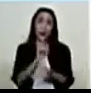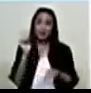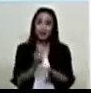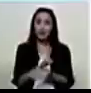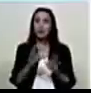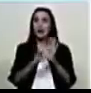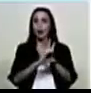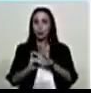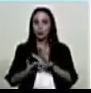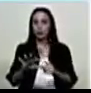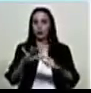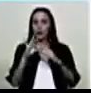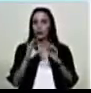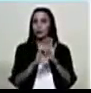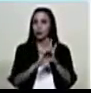a la constituyente.